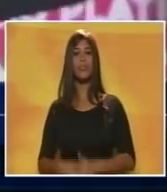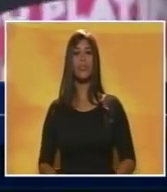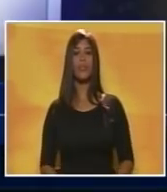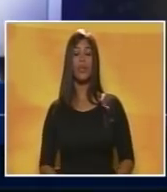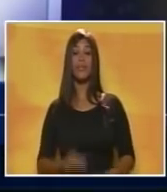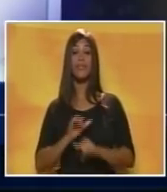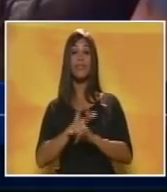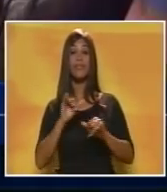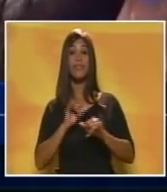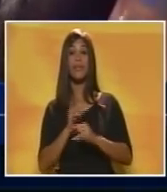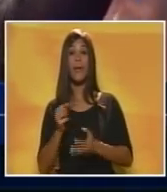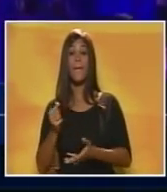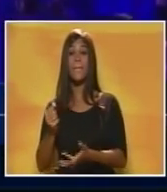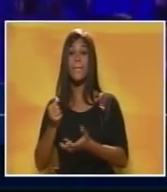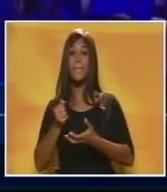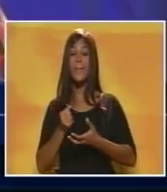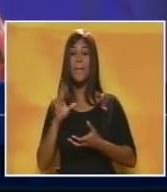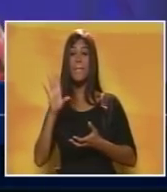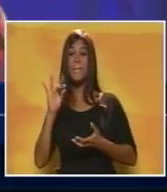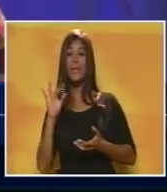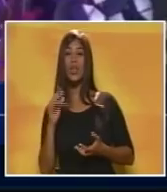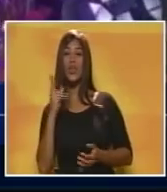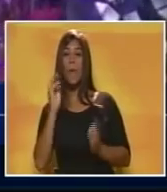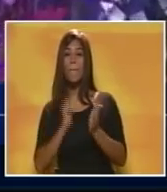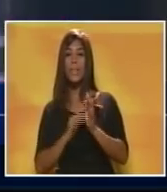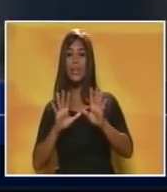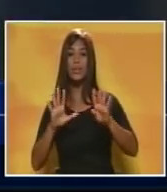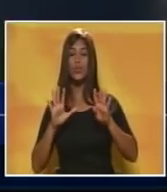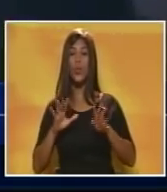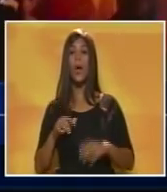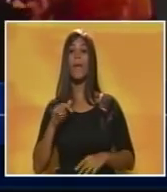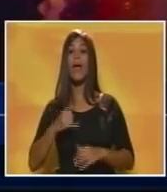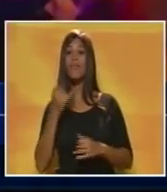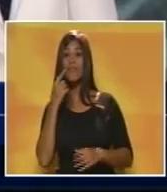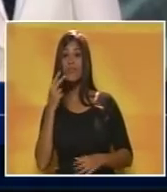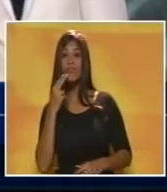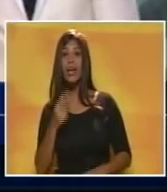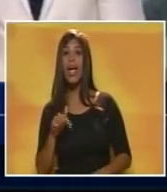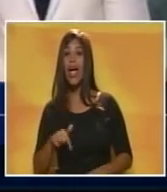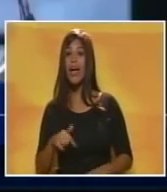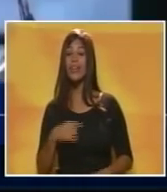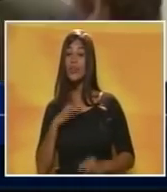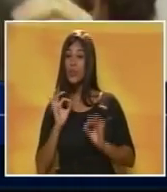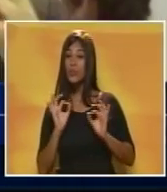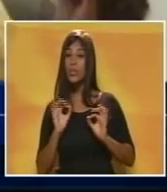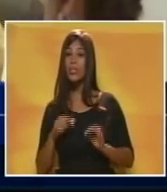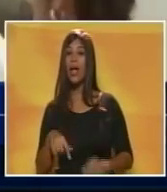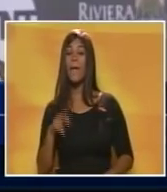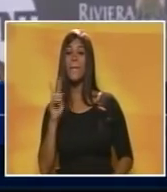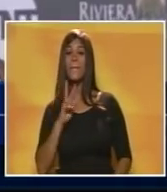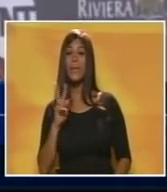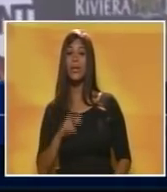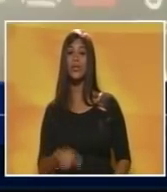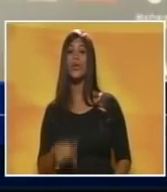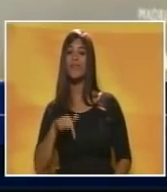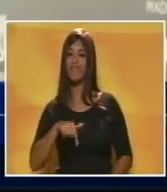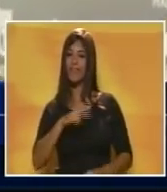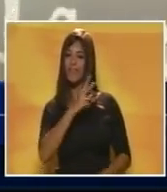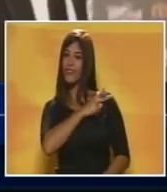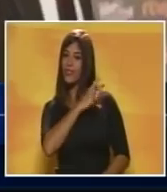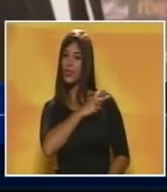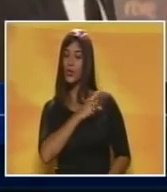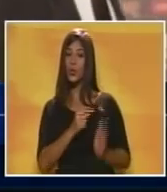Y cerramos con los premios Platino 2019 que serán transmitidos en exclusiva para Venezuela por nuestro